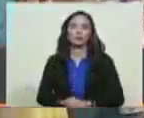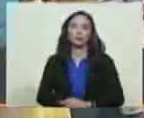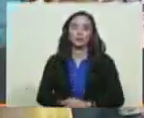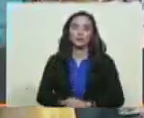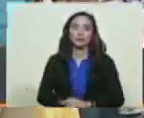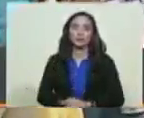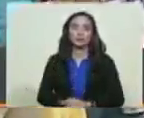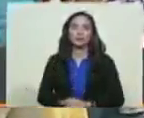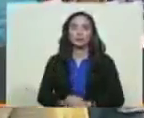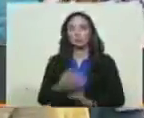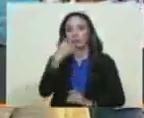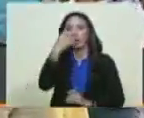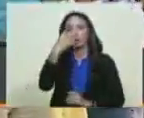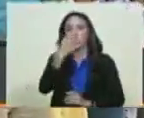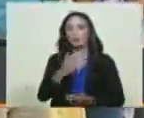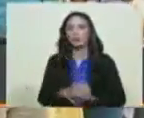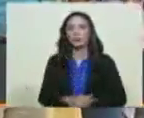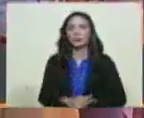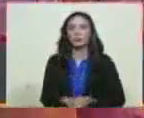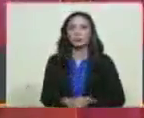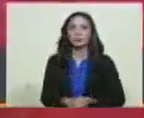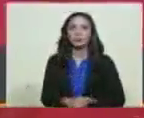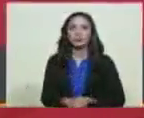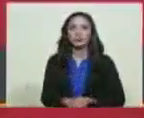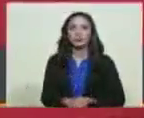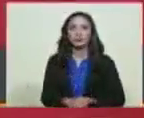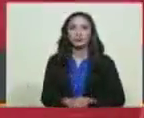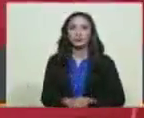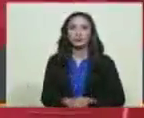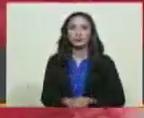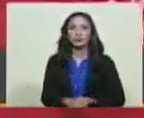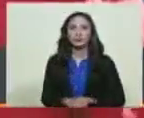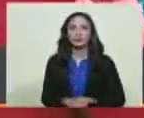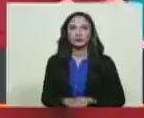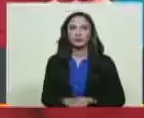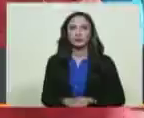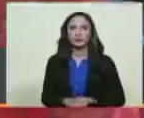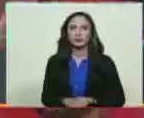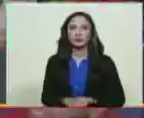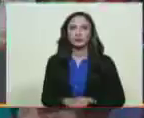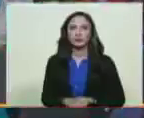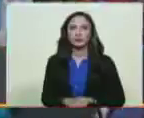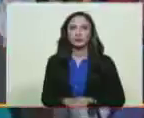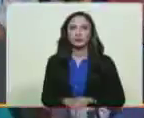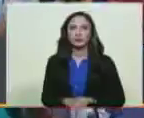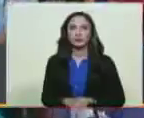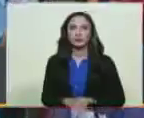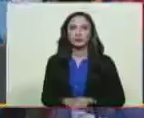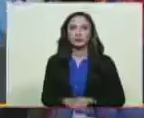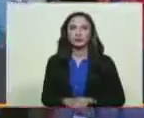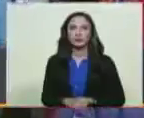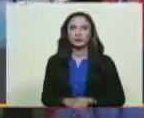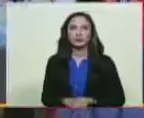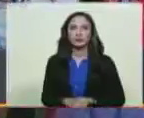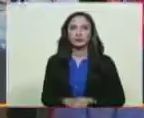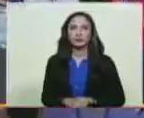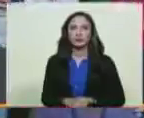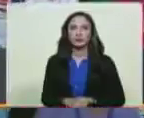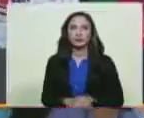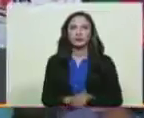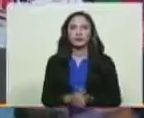vivo ya no me rindo yo si me quedo construyendo el socialismo